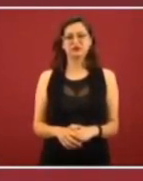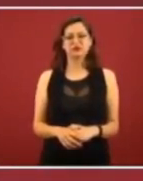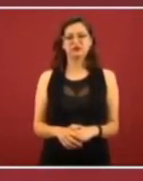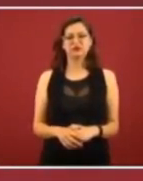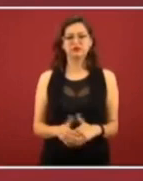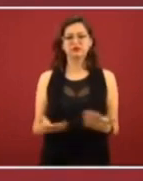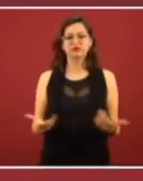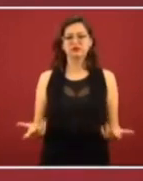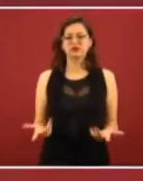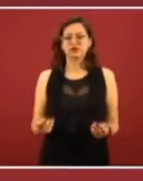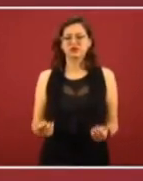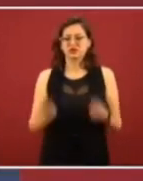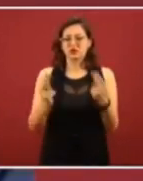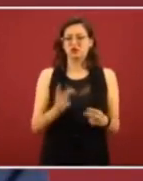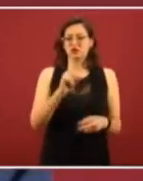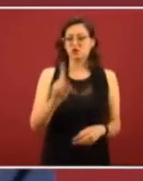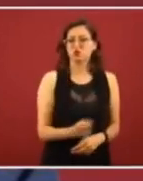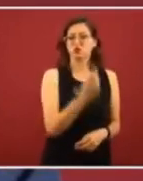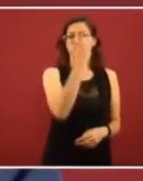prevalezcan los monopolios comerciales,